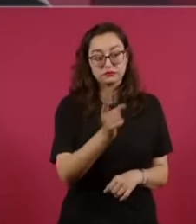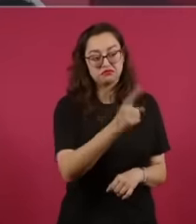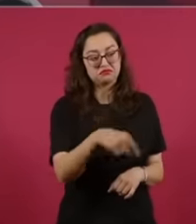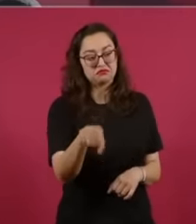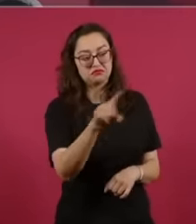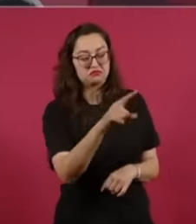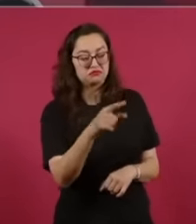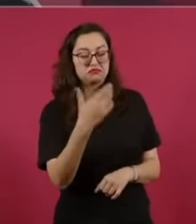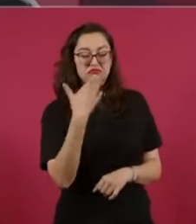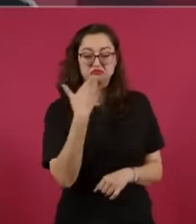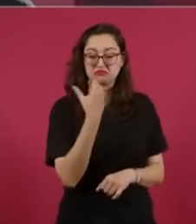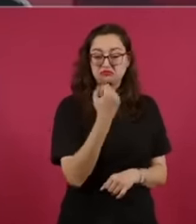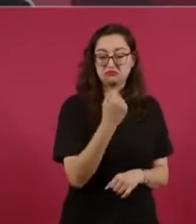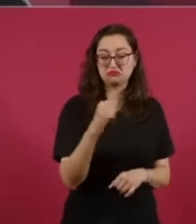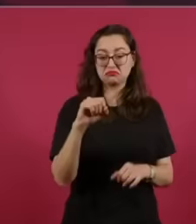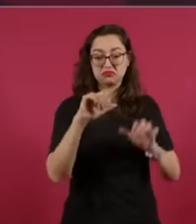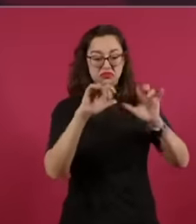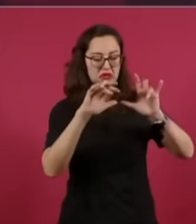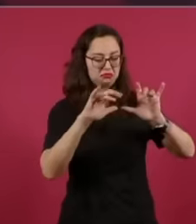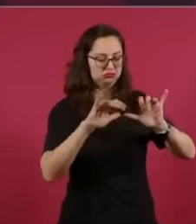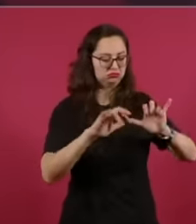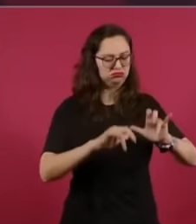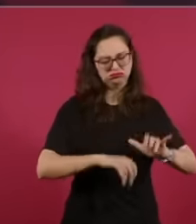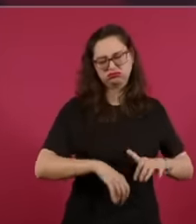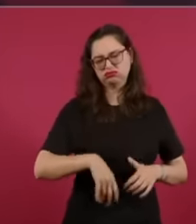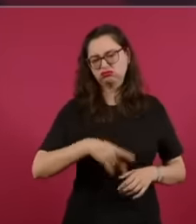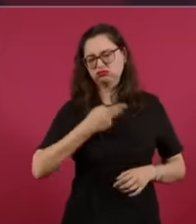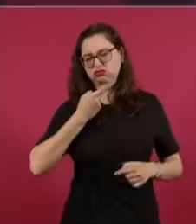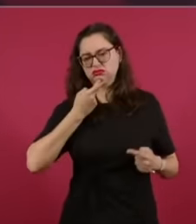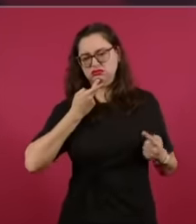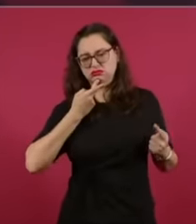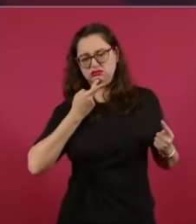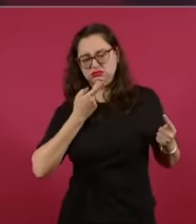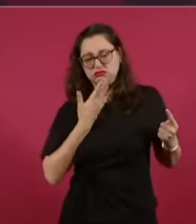editorialistas o comentaristas